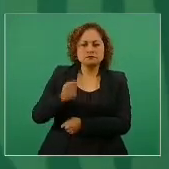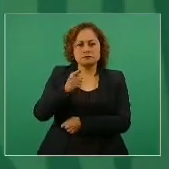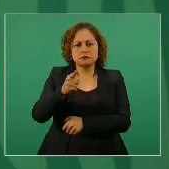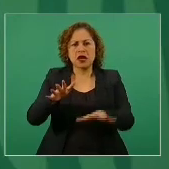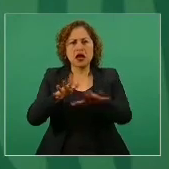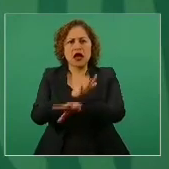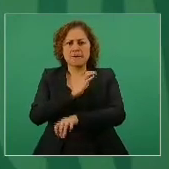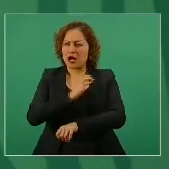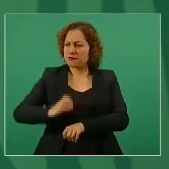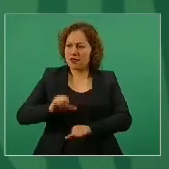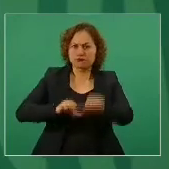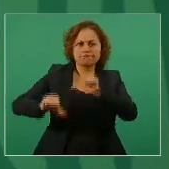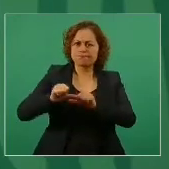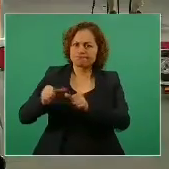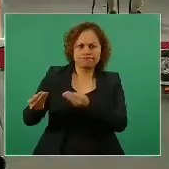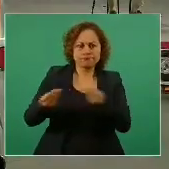Sustituir candidatos.